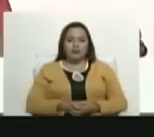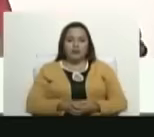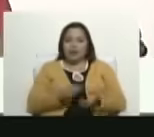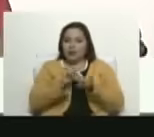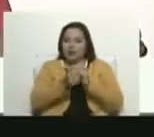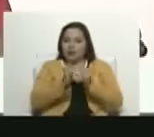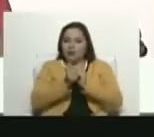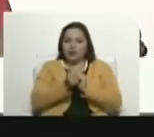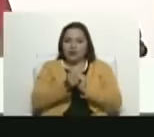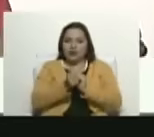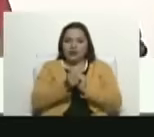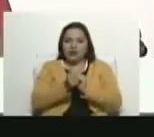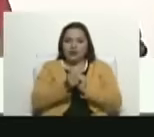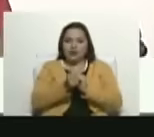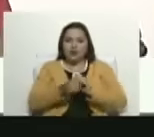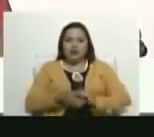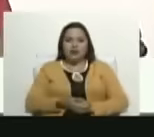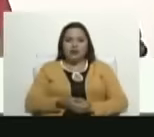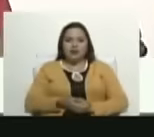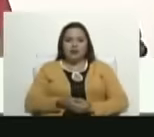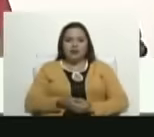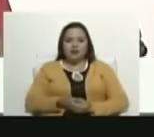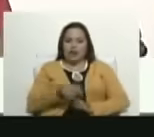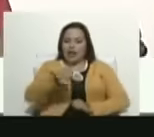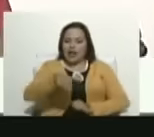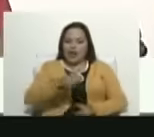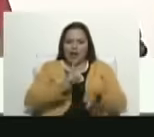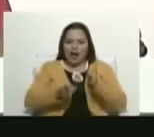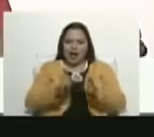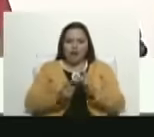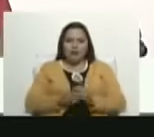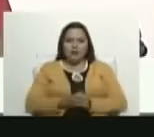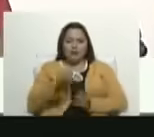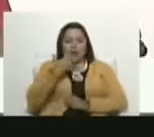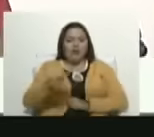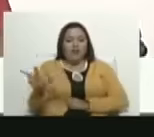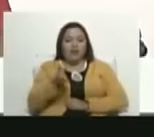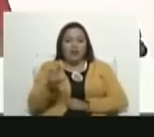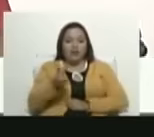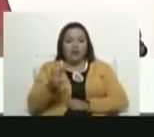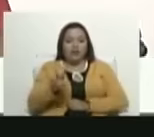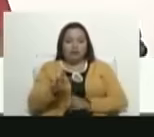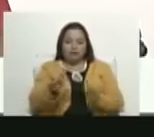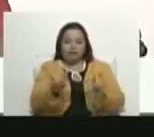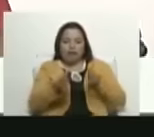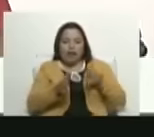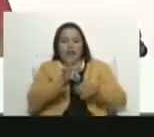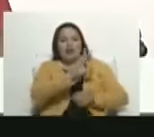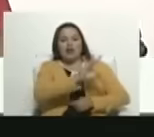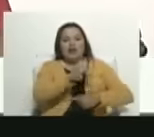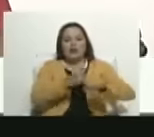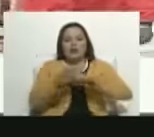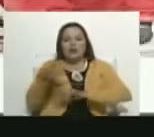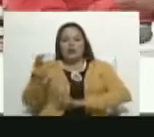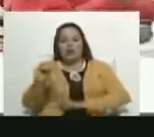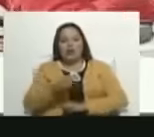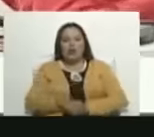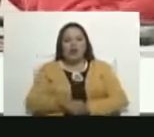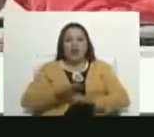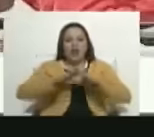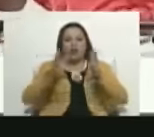Deporte, aquí está algo bien bueno. Venezuela le ganó 3-0 a Nueva Zelanda en el debut del Mundial de